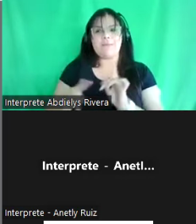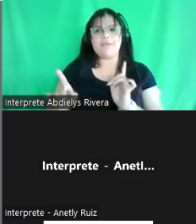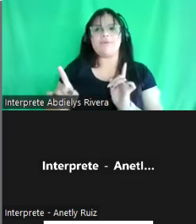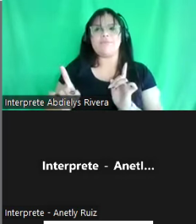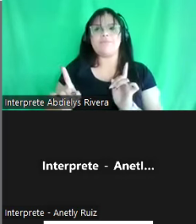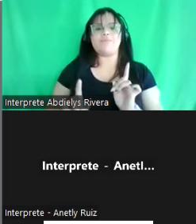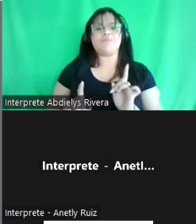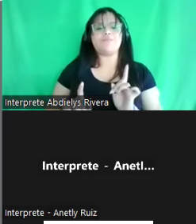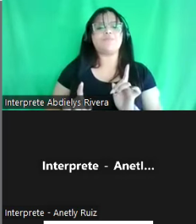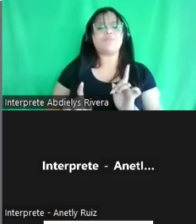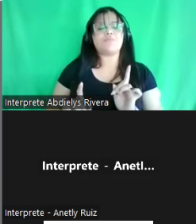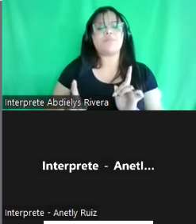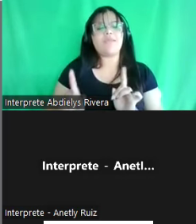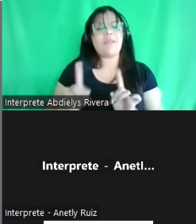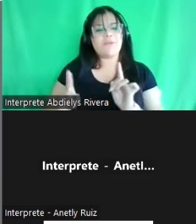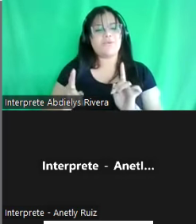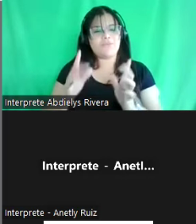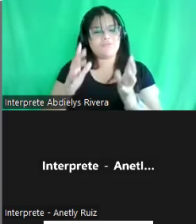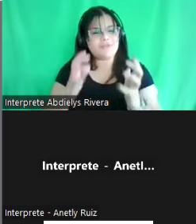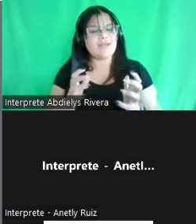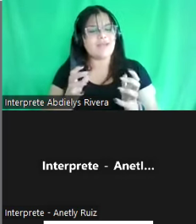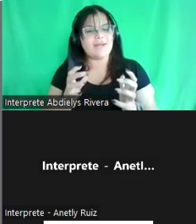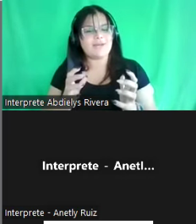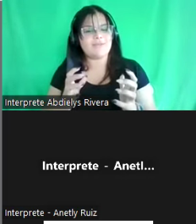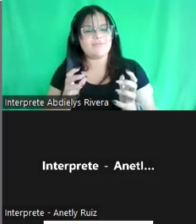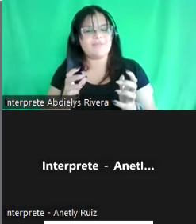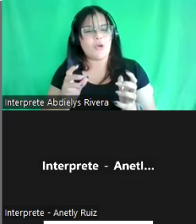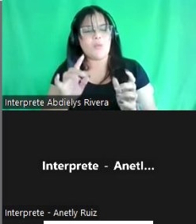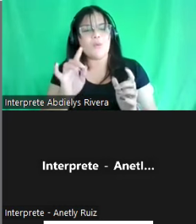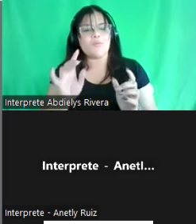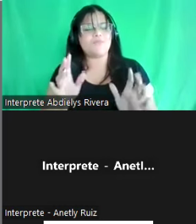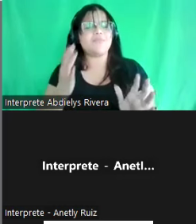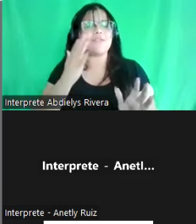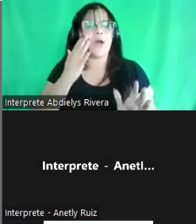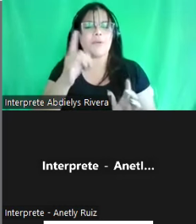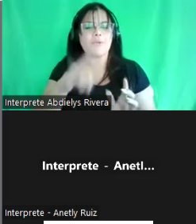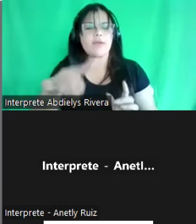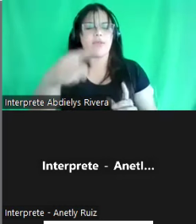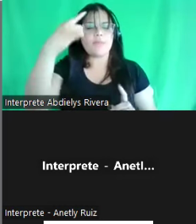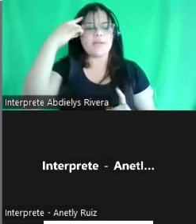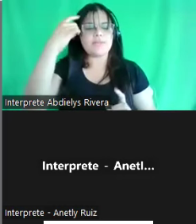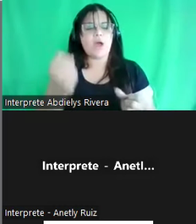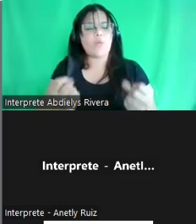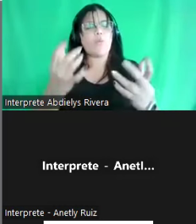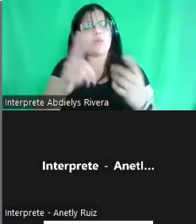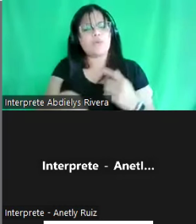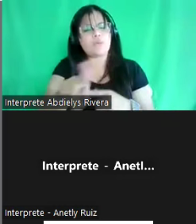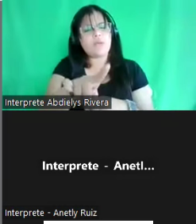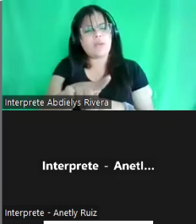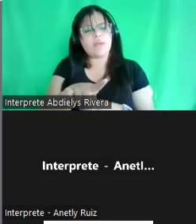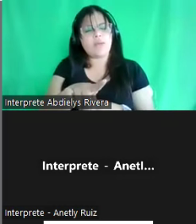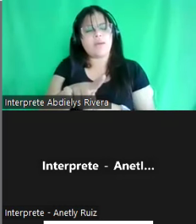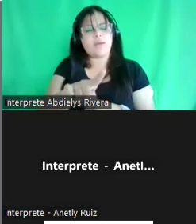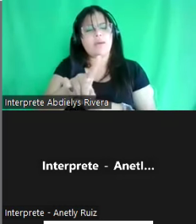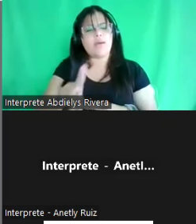del chat, pero a mí me gustaría validar con la audiencia cuántos de ustedes han ido en